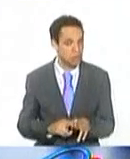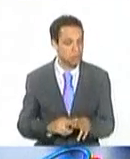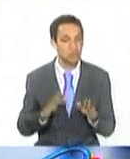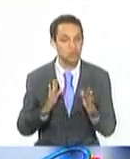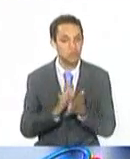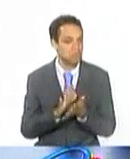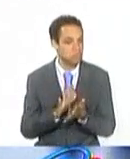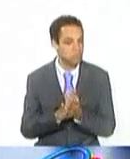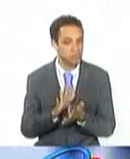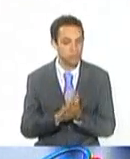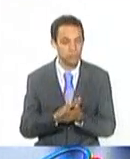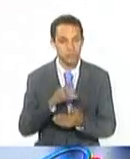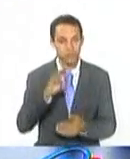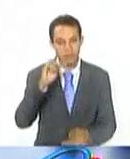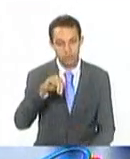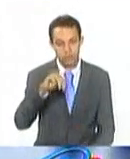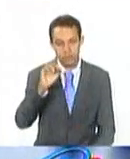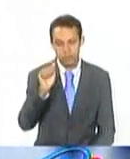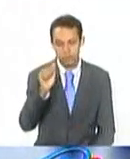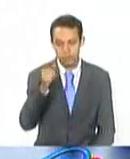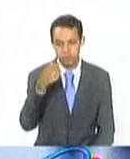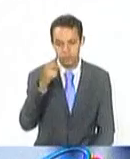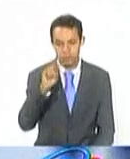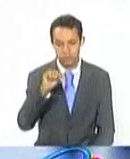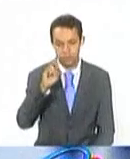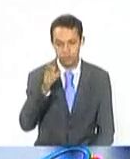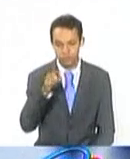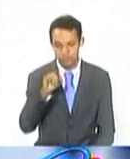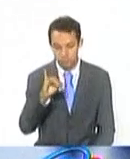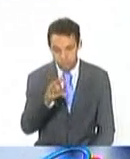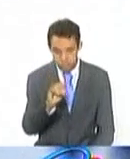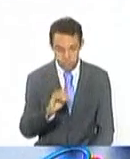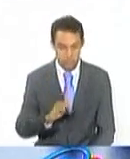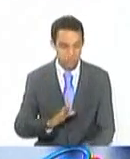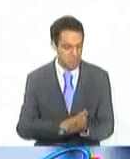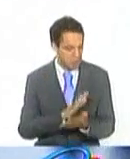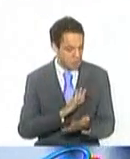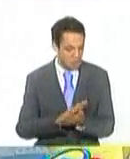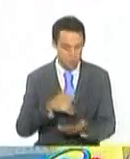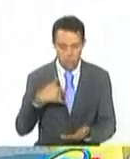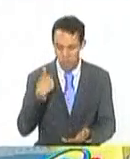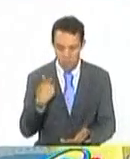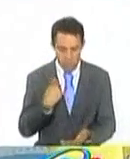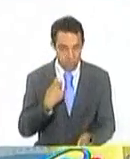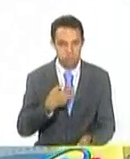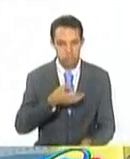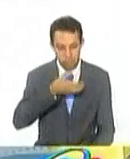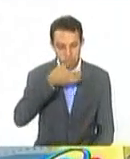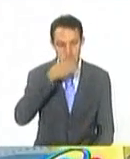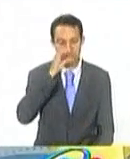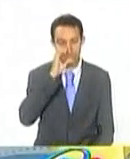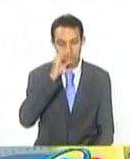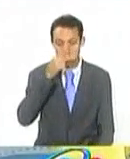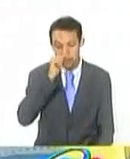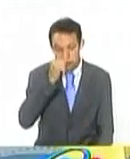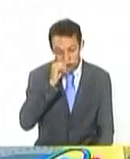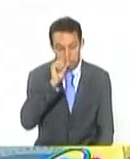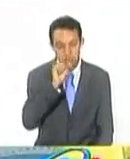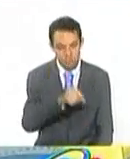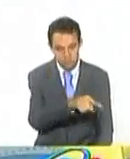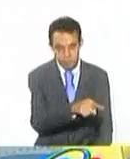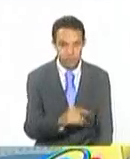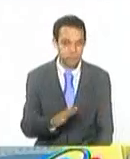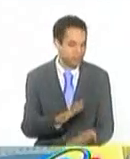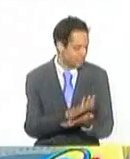es el cloruro de magnesio inclusive yo se lo mando a personas muy jóvenes y estoy hablando casi de niños es que el cloruro de